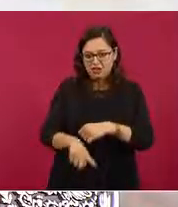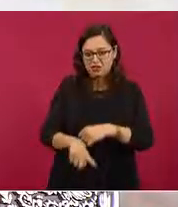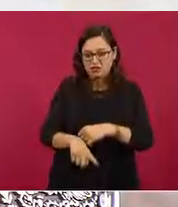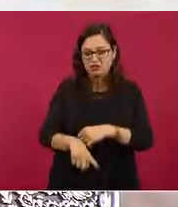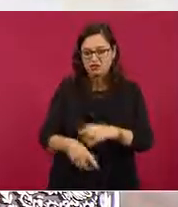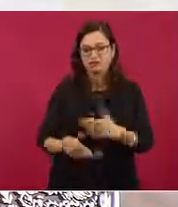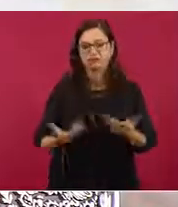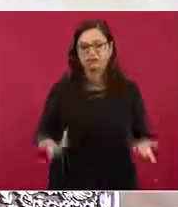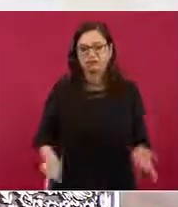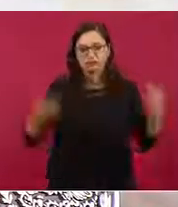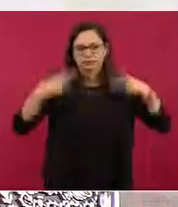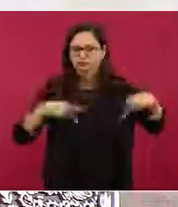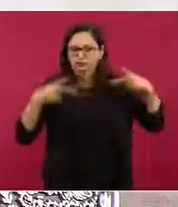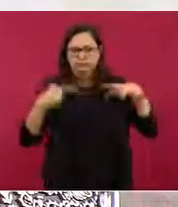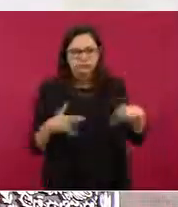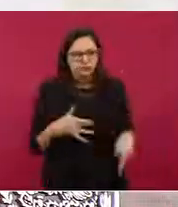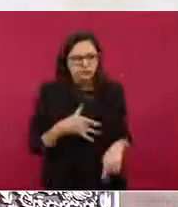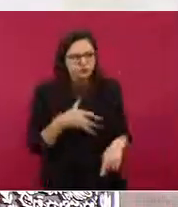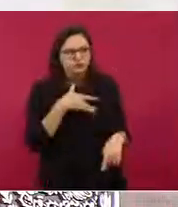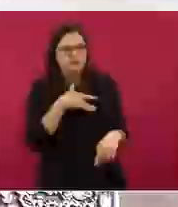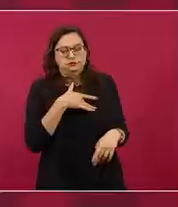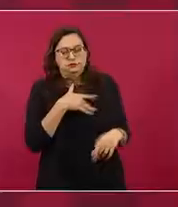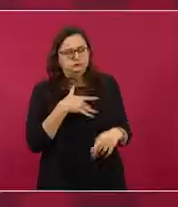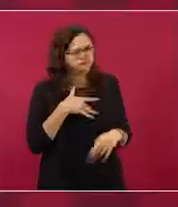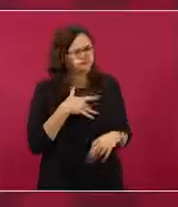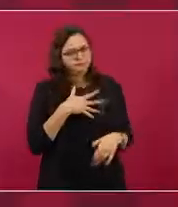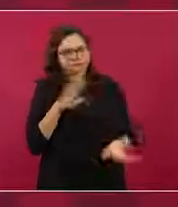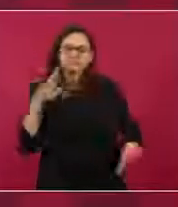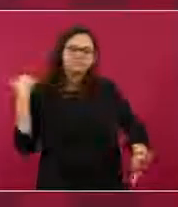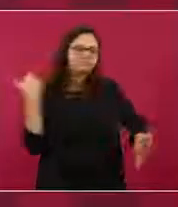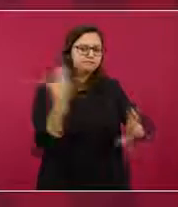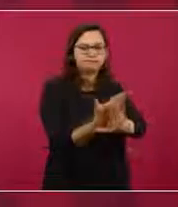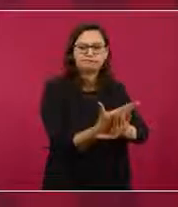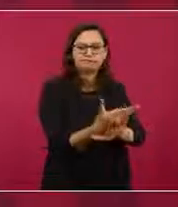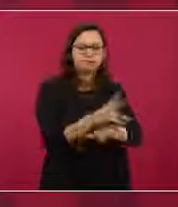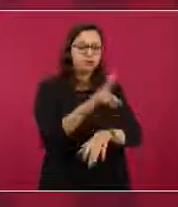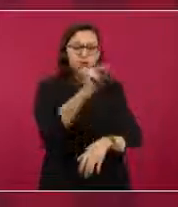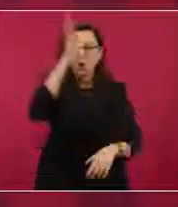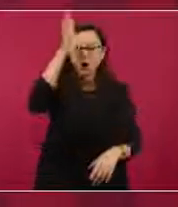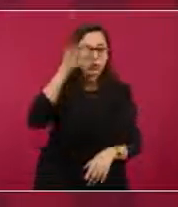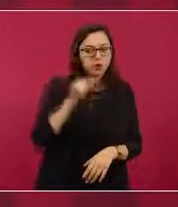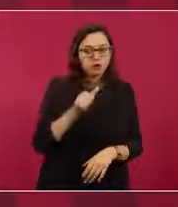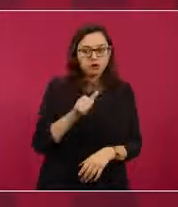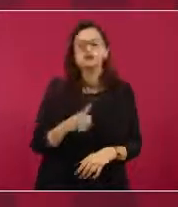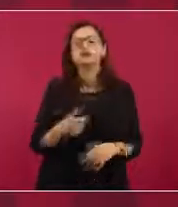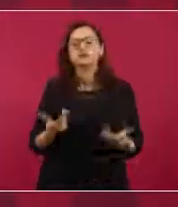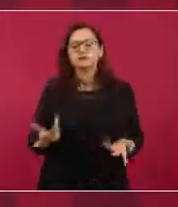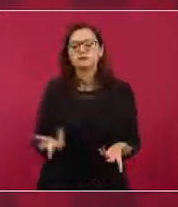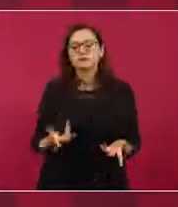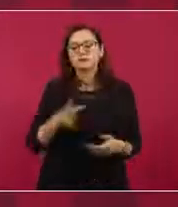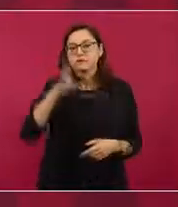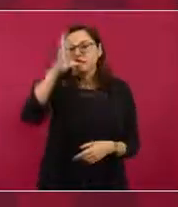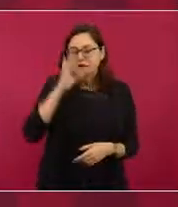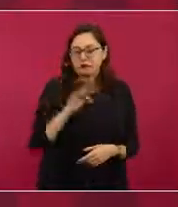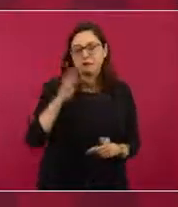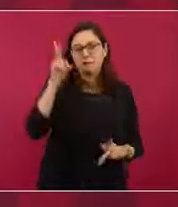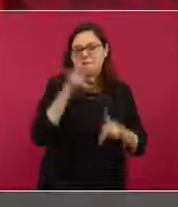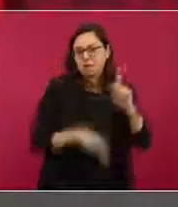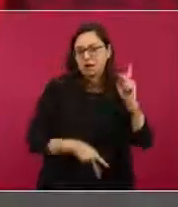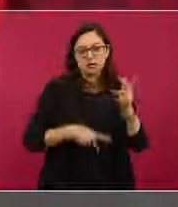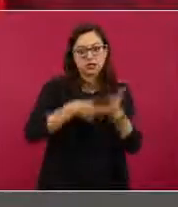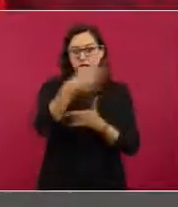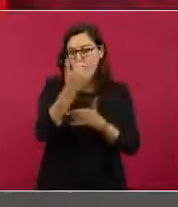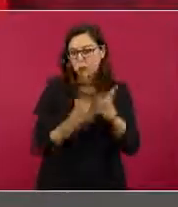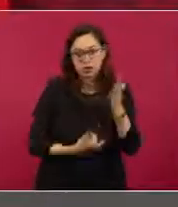Entonces, pues la gente se opuso. Al final ya no se llevó a cabo el